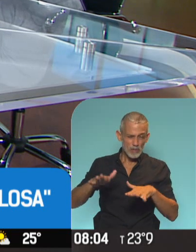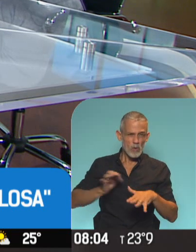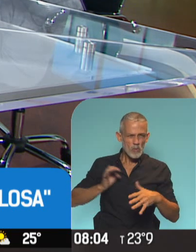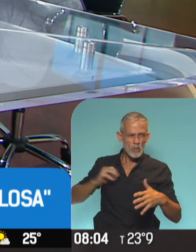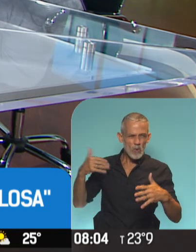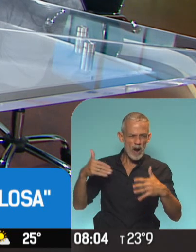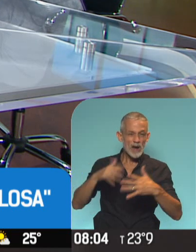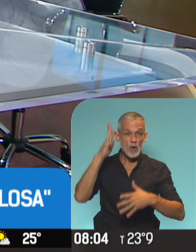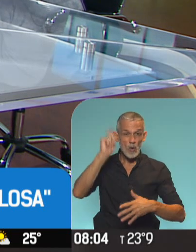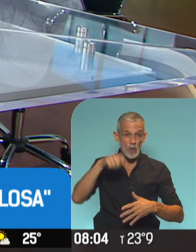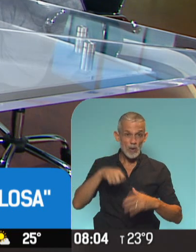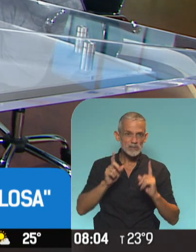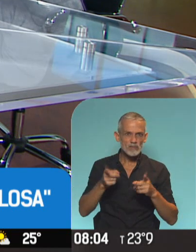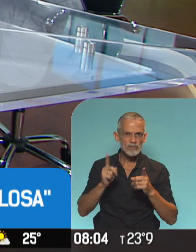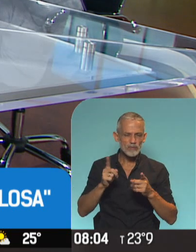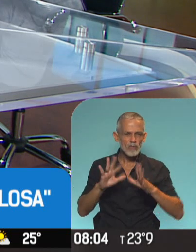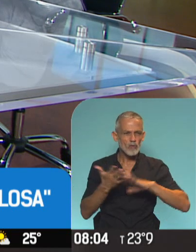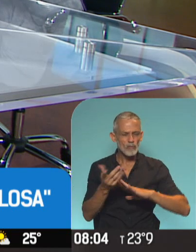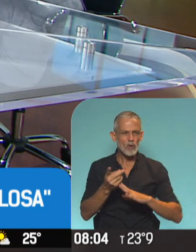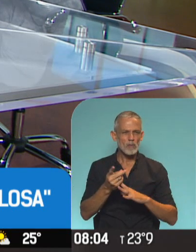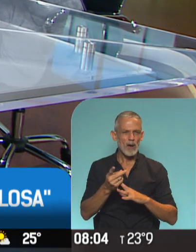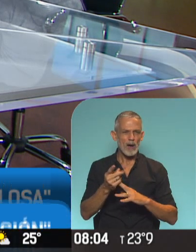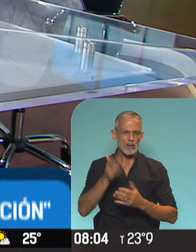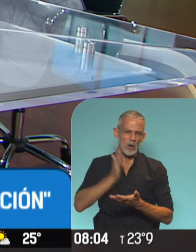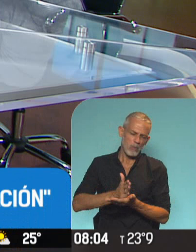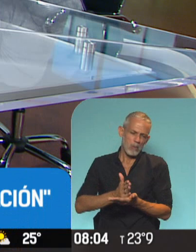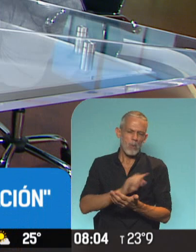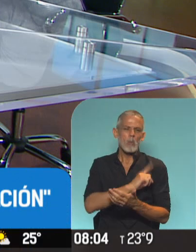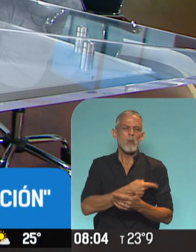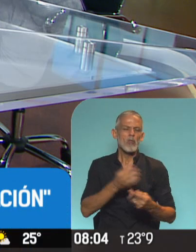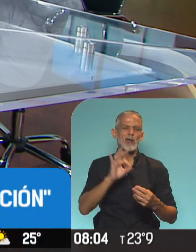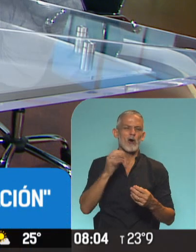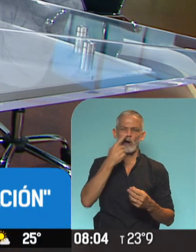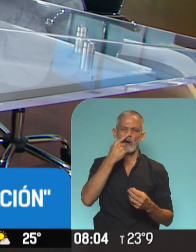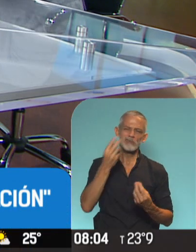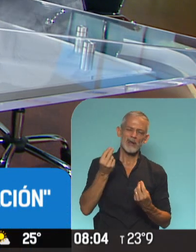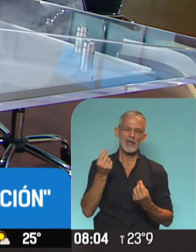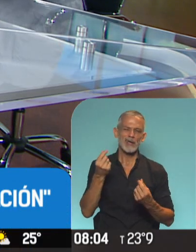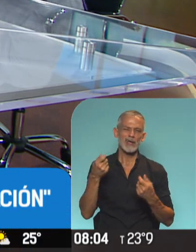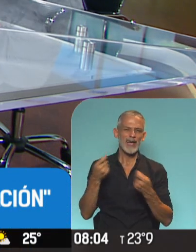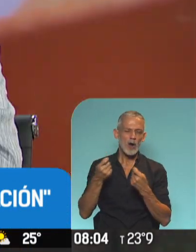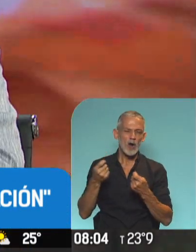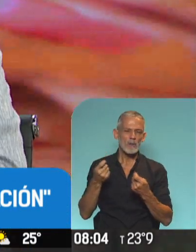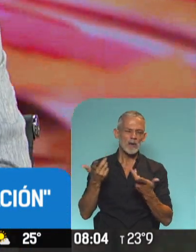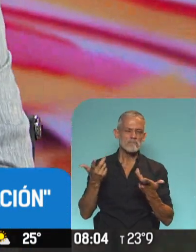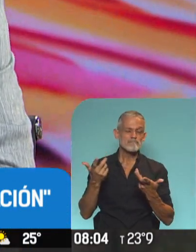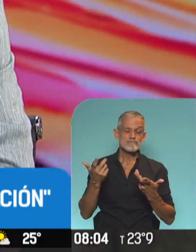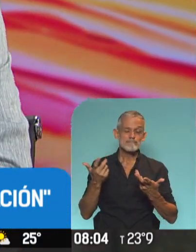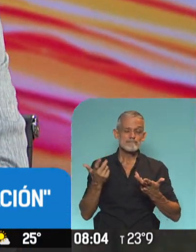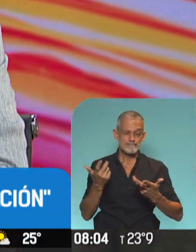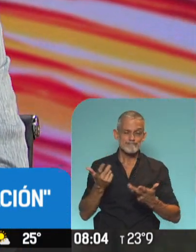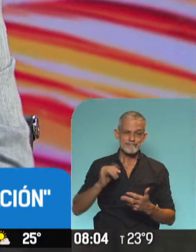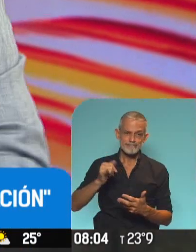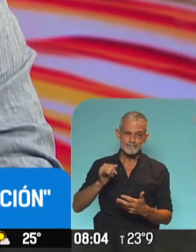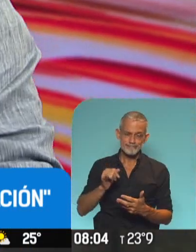años los jueces siguen de una u otra manera fallando en función del poder o de los intereses económicos de turno. Es que lo que ocurre es